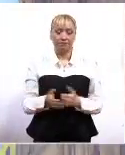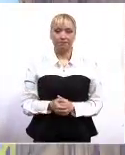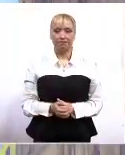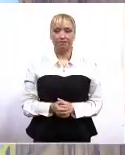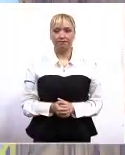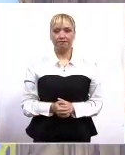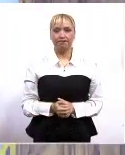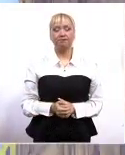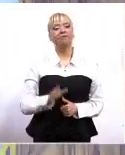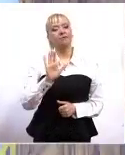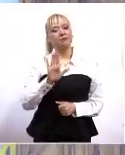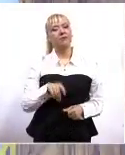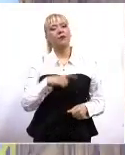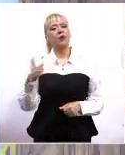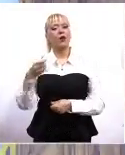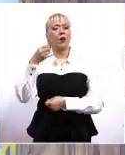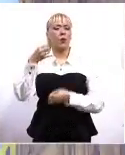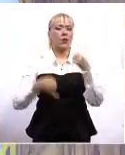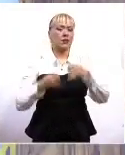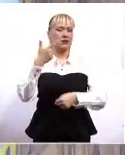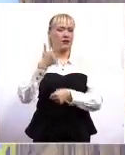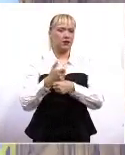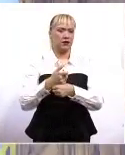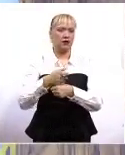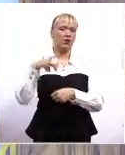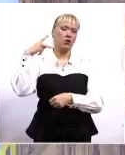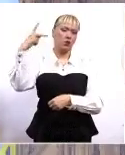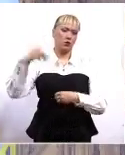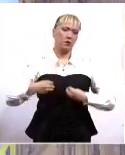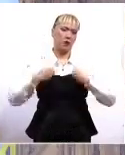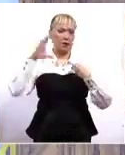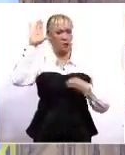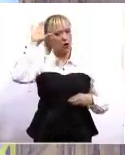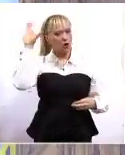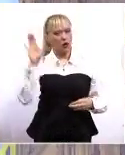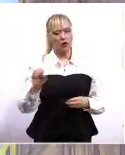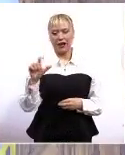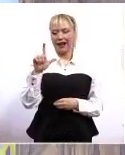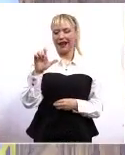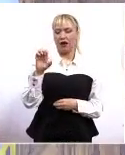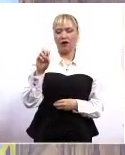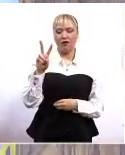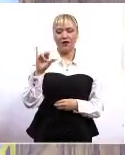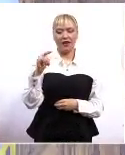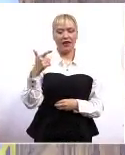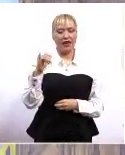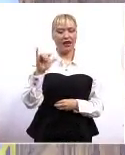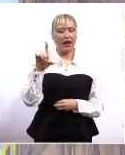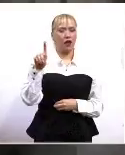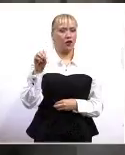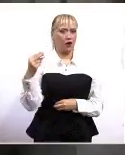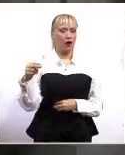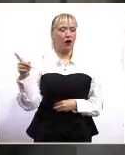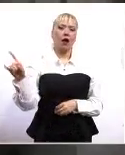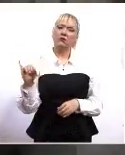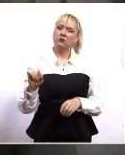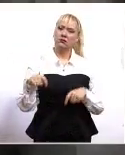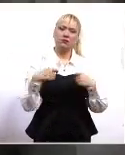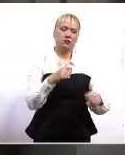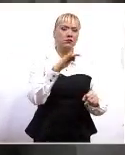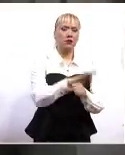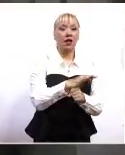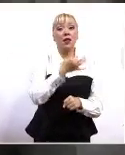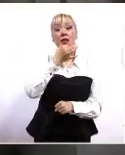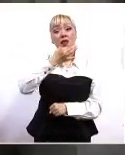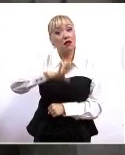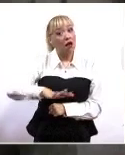En más noticias, el juez séptimo de distrito con residencia en Morelos, Leovigildo Martínez Hidalgo, concedió la protección de la justicia a una niña